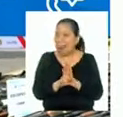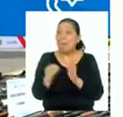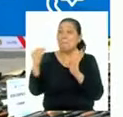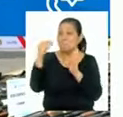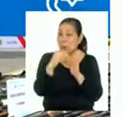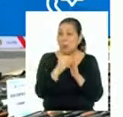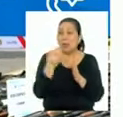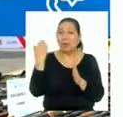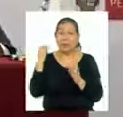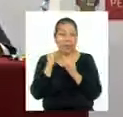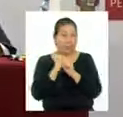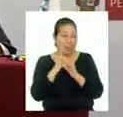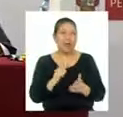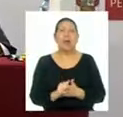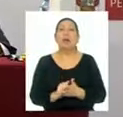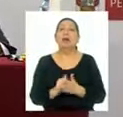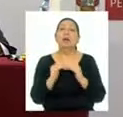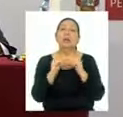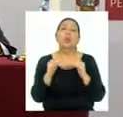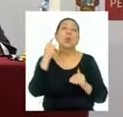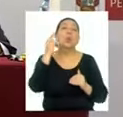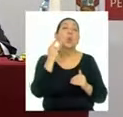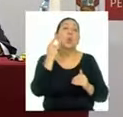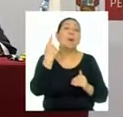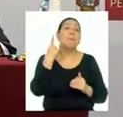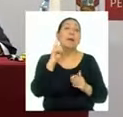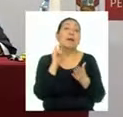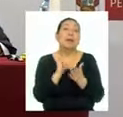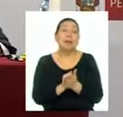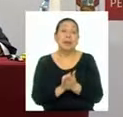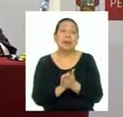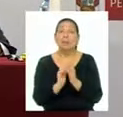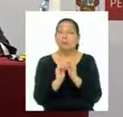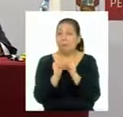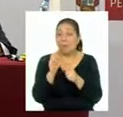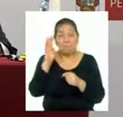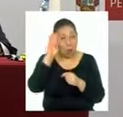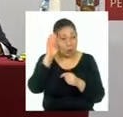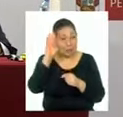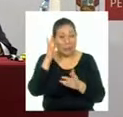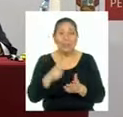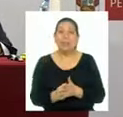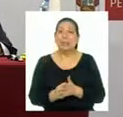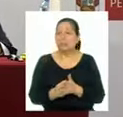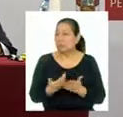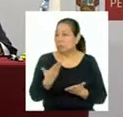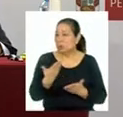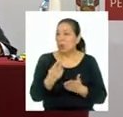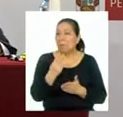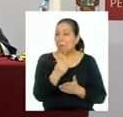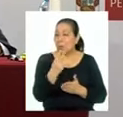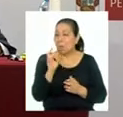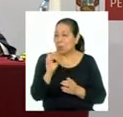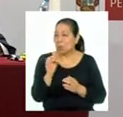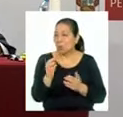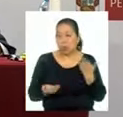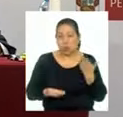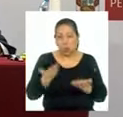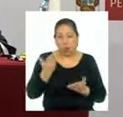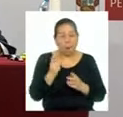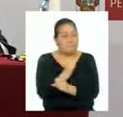también hace unos días en funcionamiento una línea de emergencia. Se entregó a la Policía Nacional 22.7 toneladas